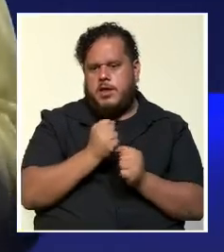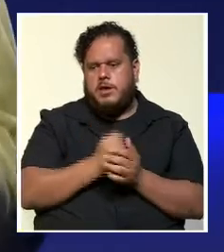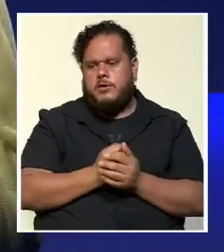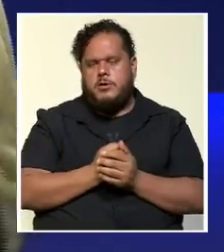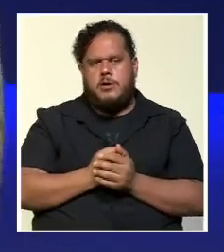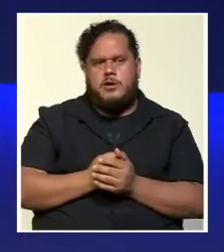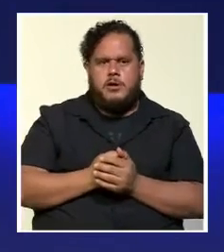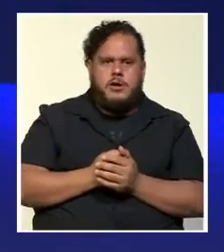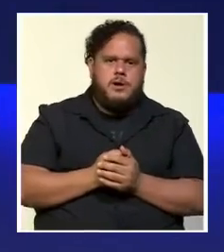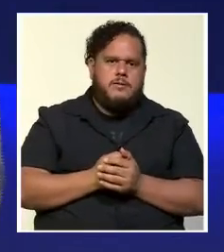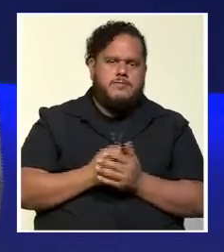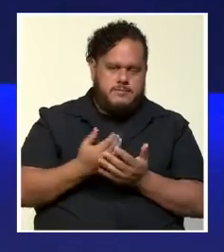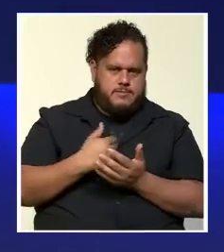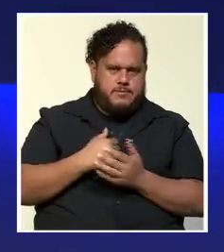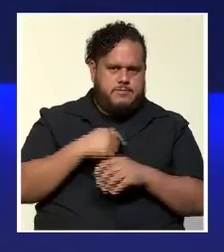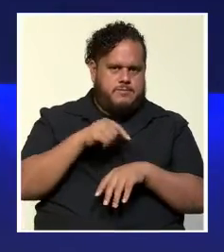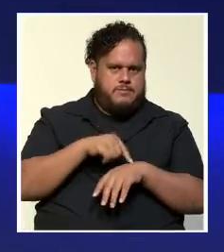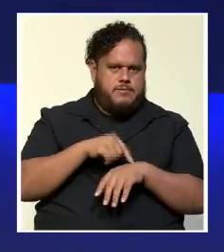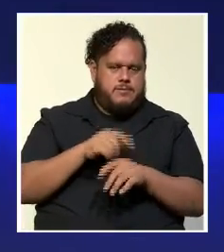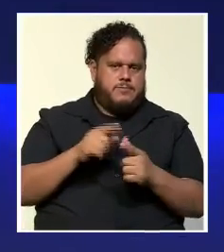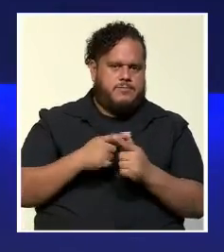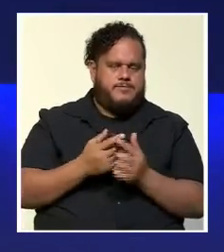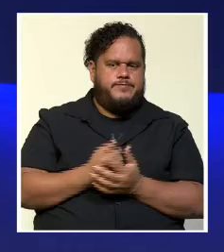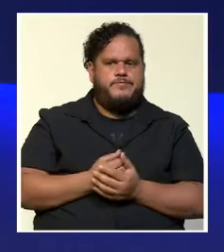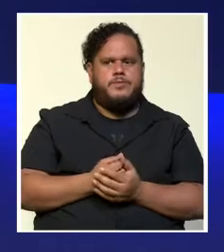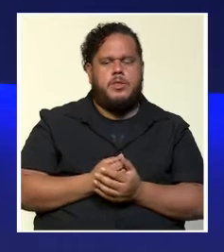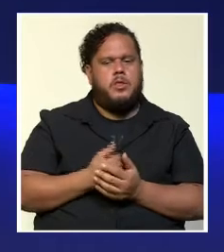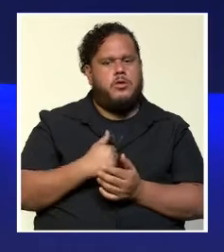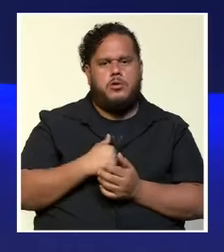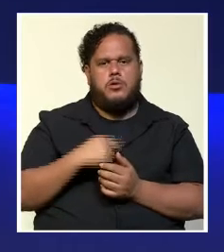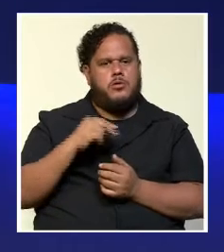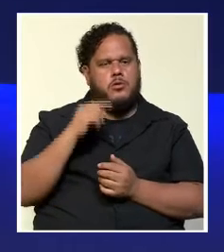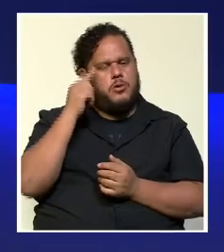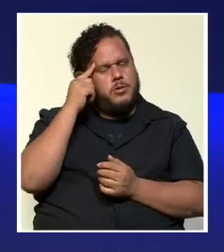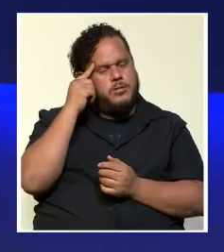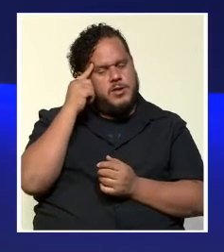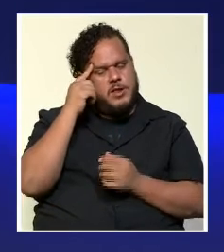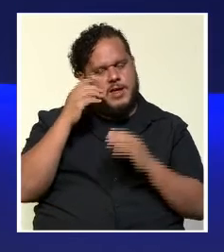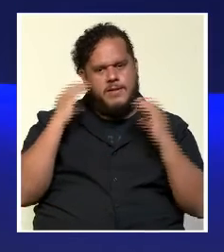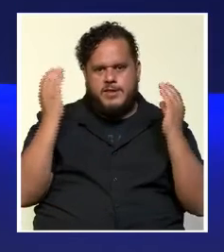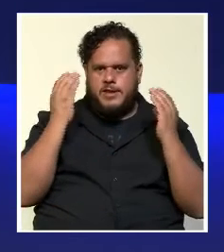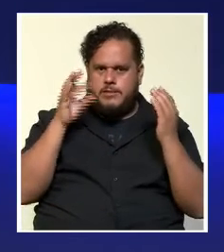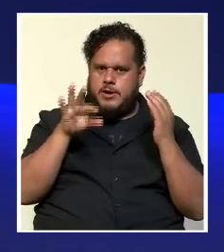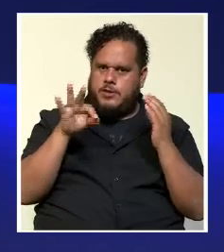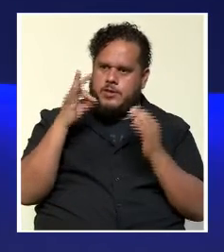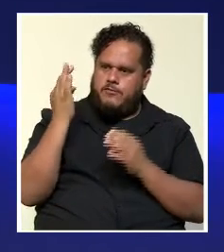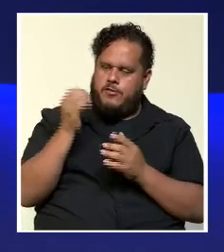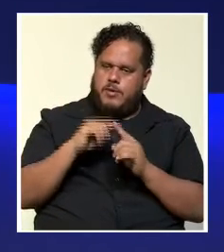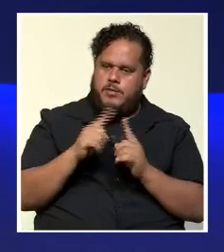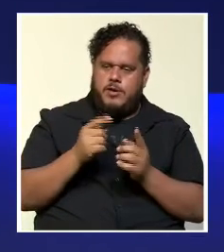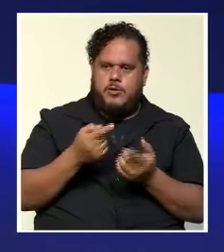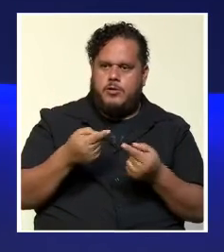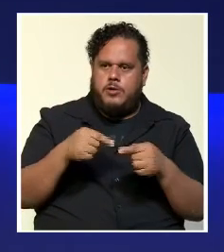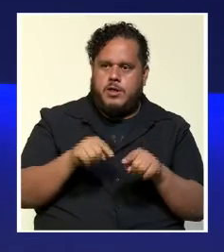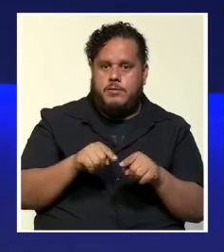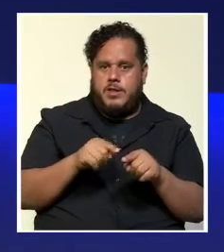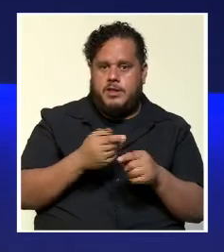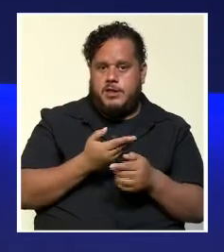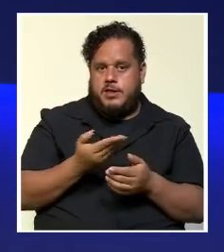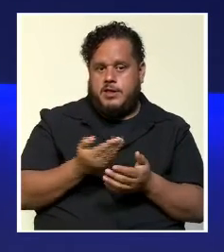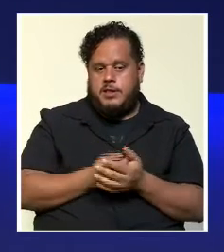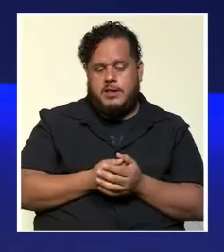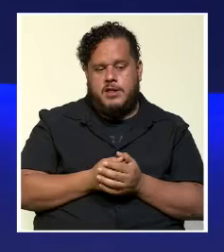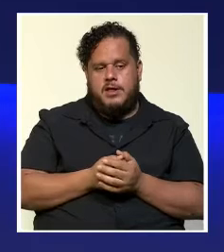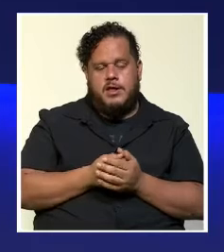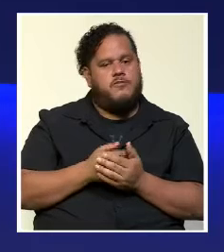gente que se toma su tiempo. Entonces, yo no pensaba celebrarlo de esta manera. Lo que pasa es que se